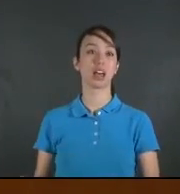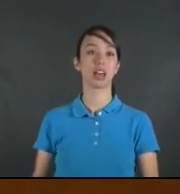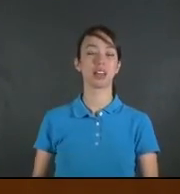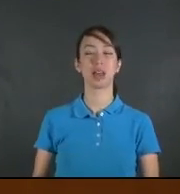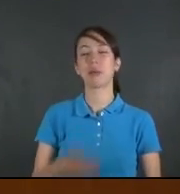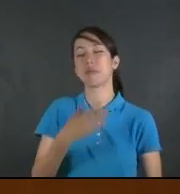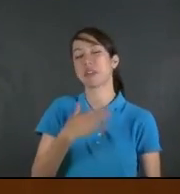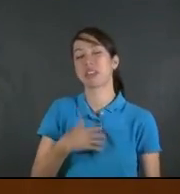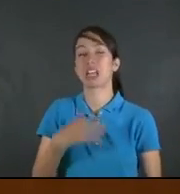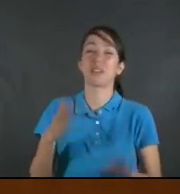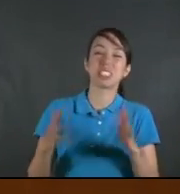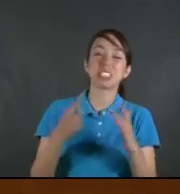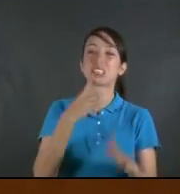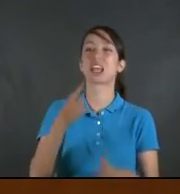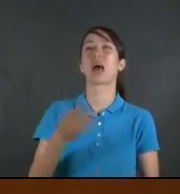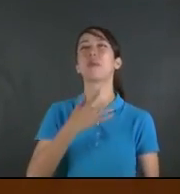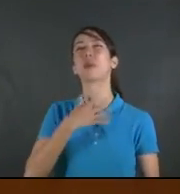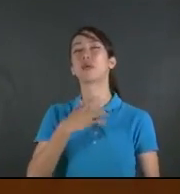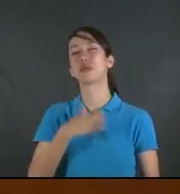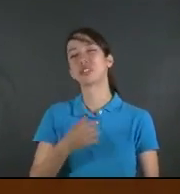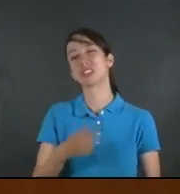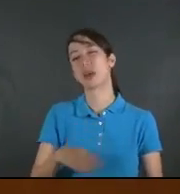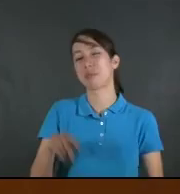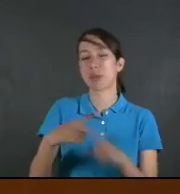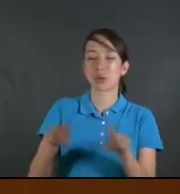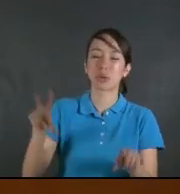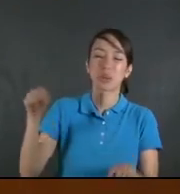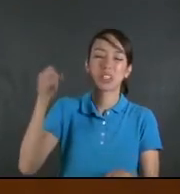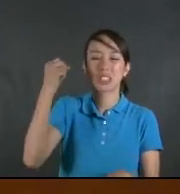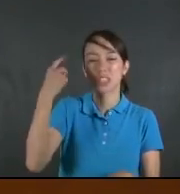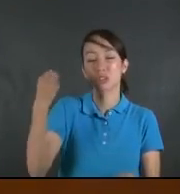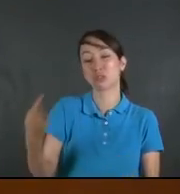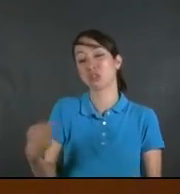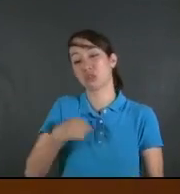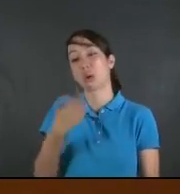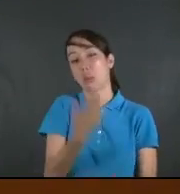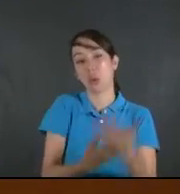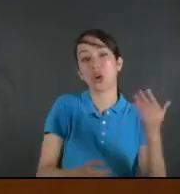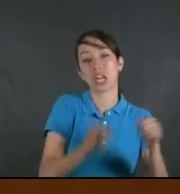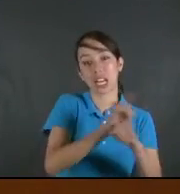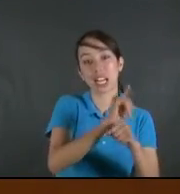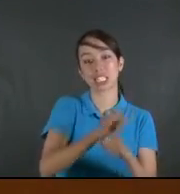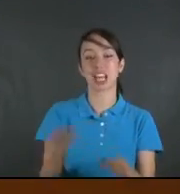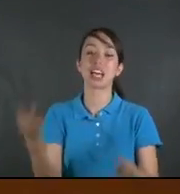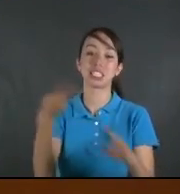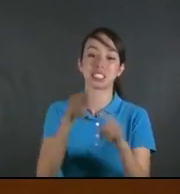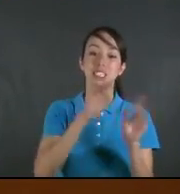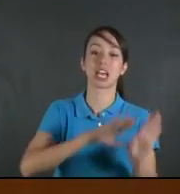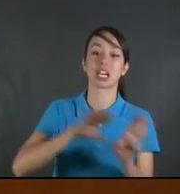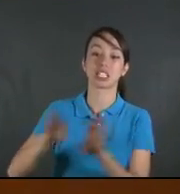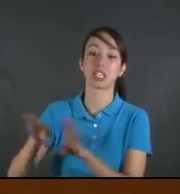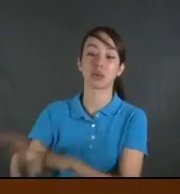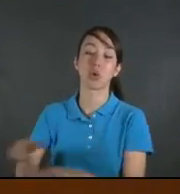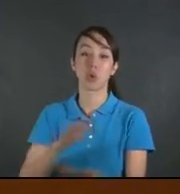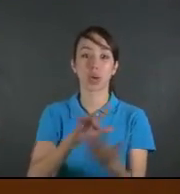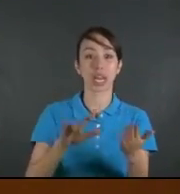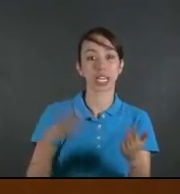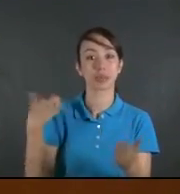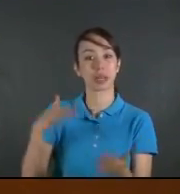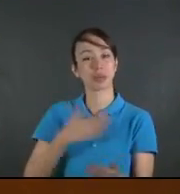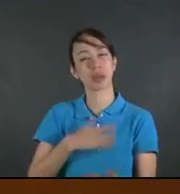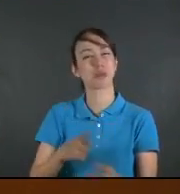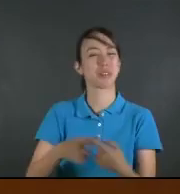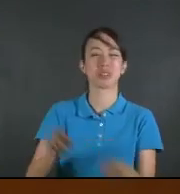gusta hermano yo llego hermano si yo yo llego incluso hasta llego a apartar lugares fíes hermano pero no no no le